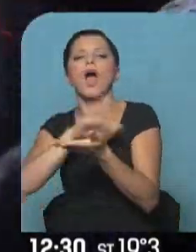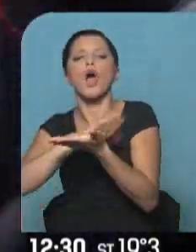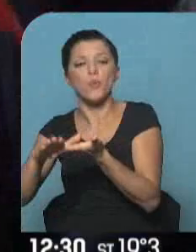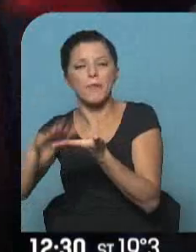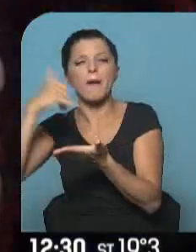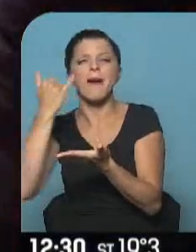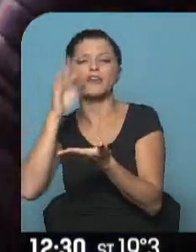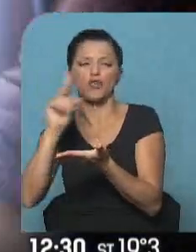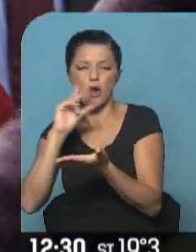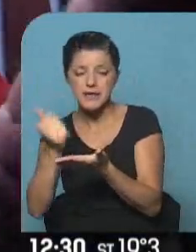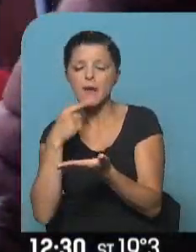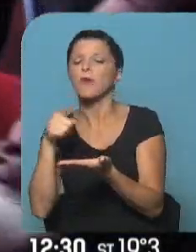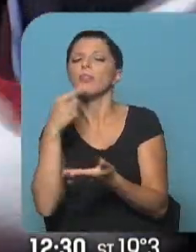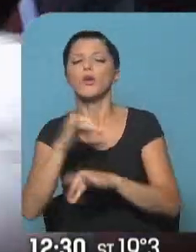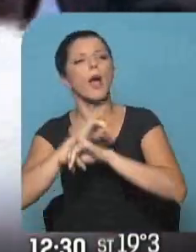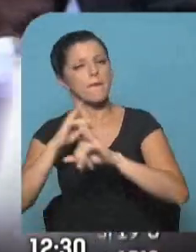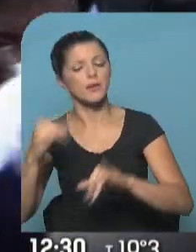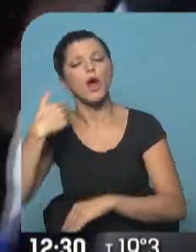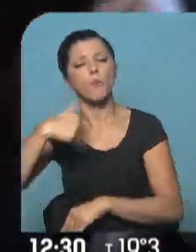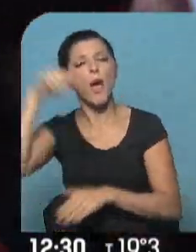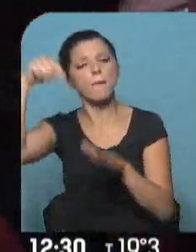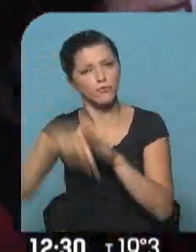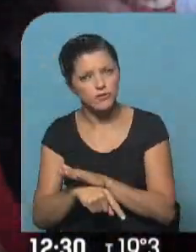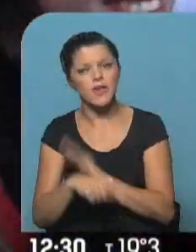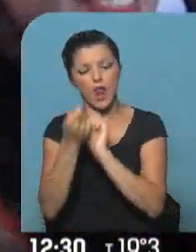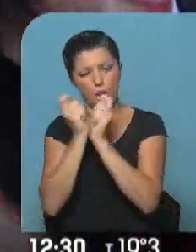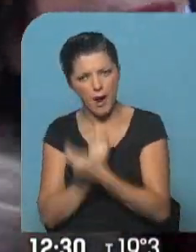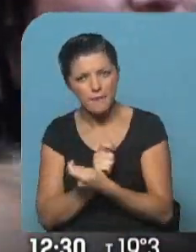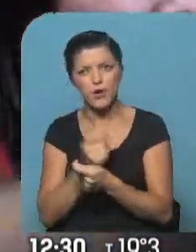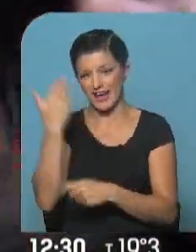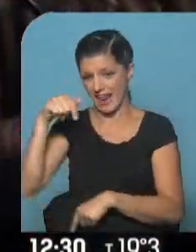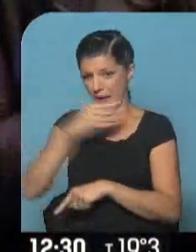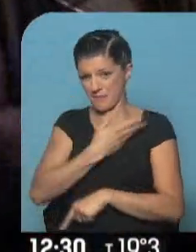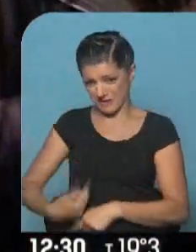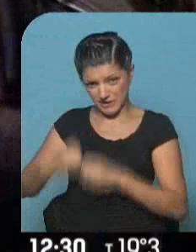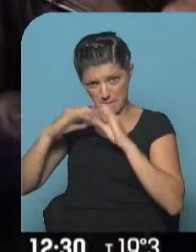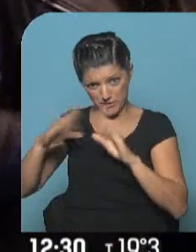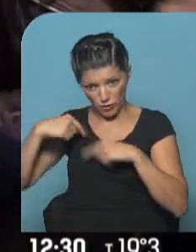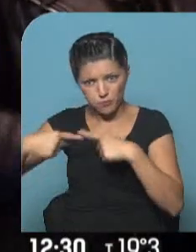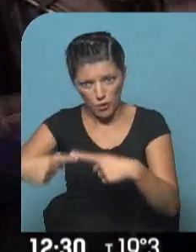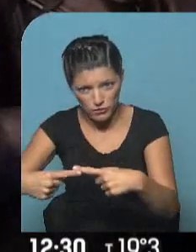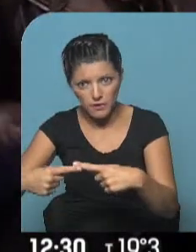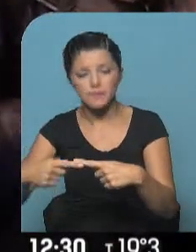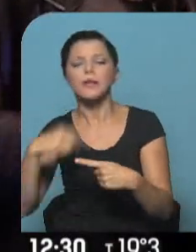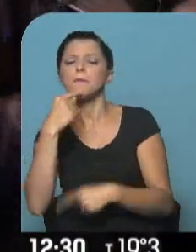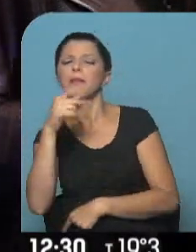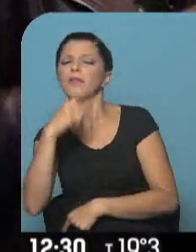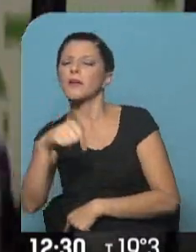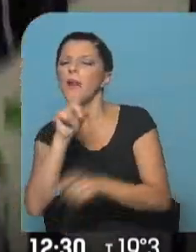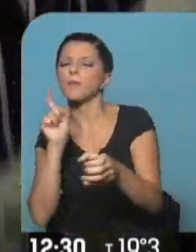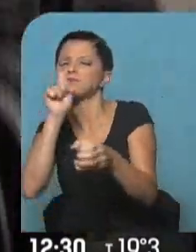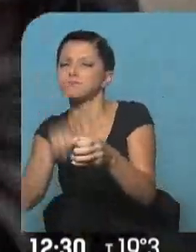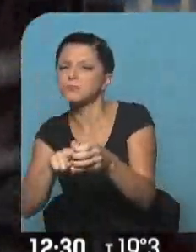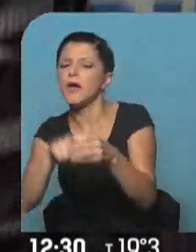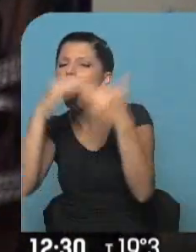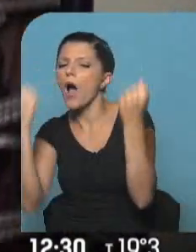prometió profundizar las políticas sociales del segundo mandato de Bachelet, mostrándose cauto frente a una posible alianza con Beatriz Sánchez. Es que con